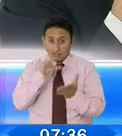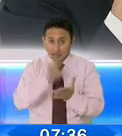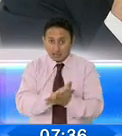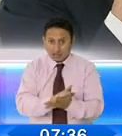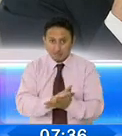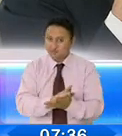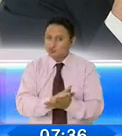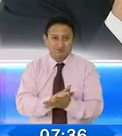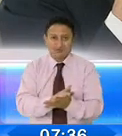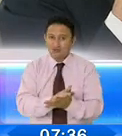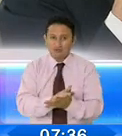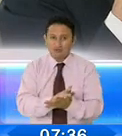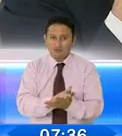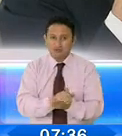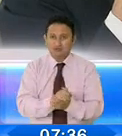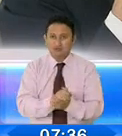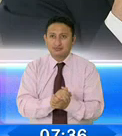utilizado